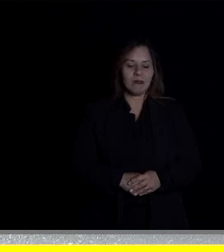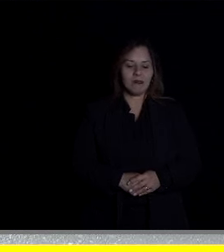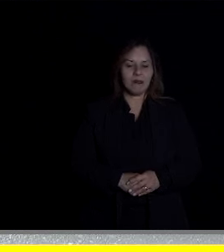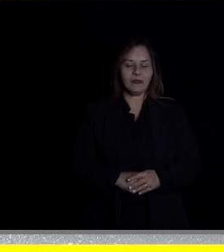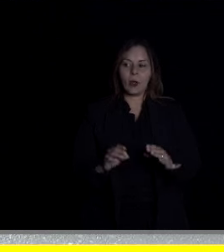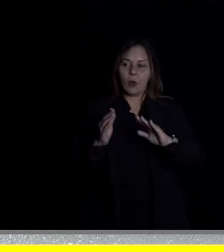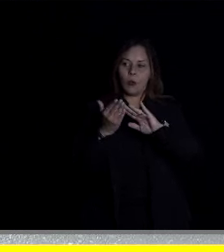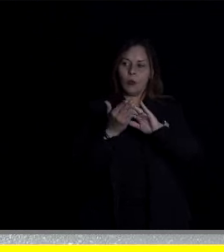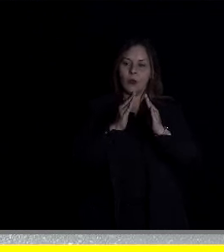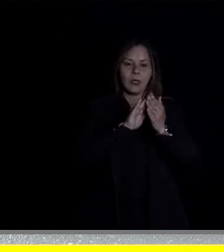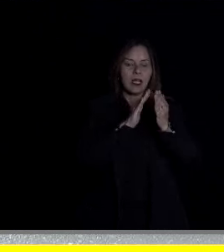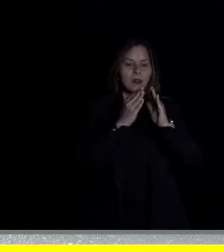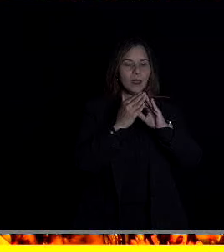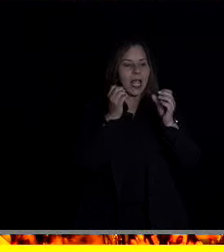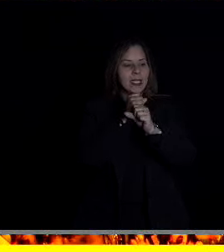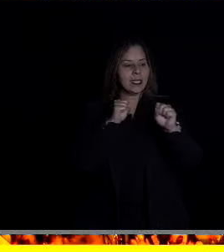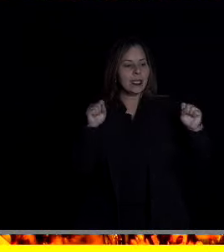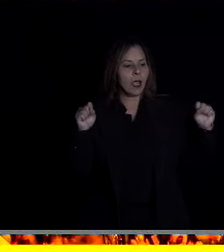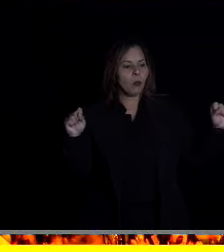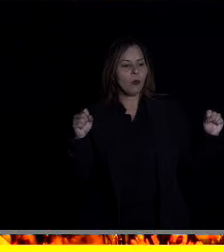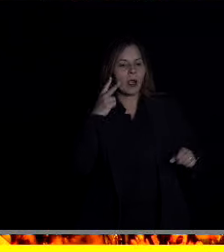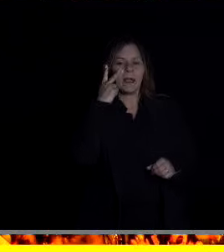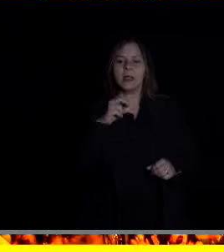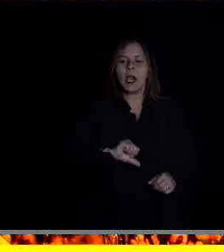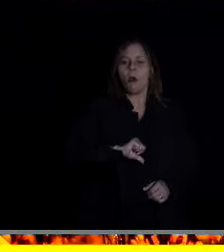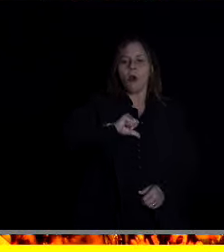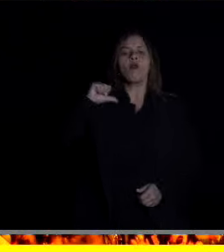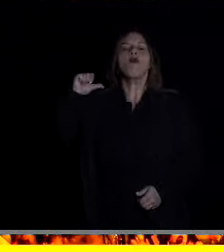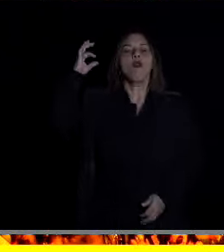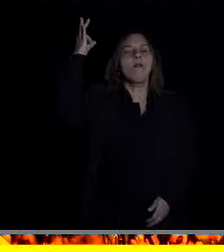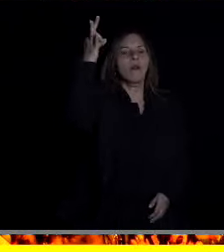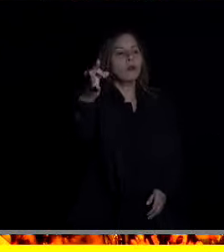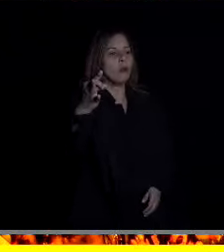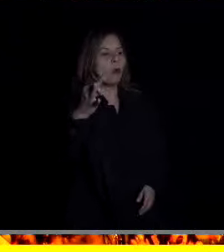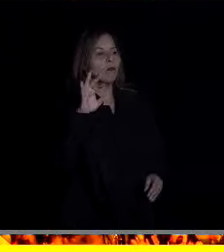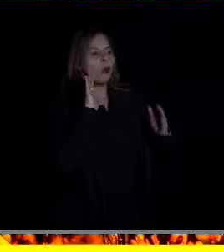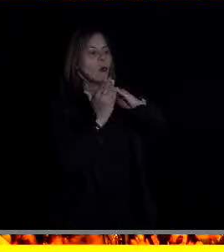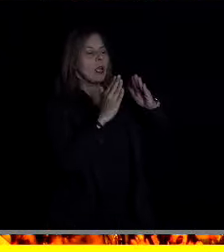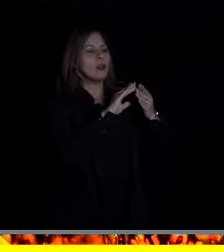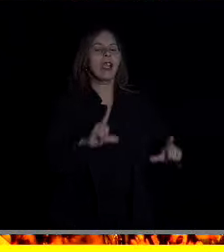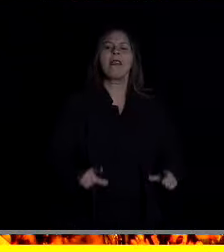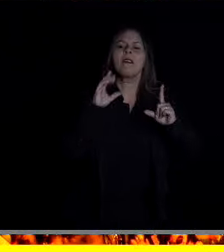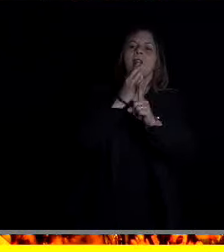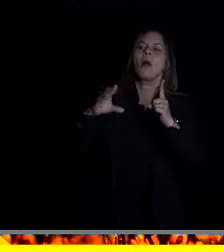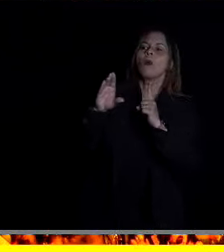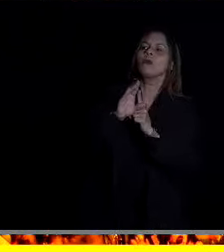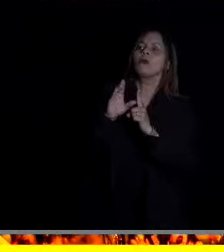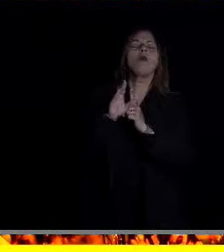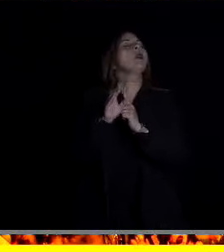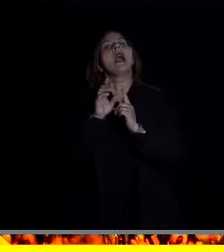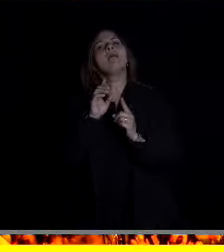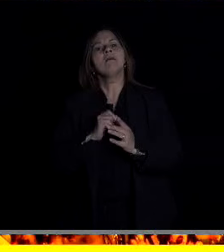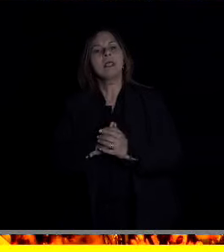Una ciudad segura que mira con orgullo al futuro es una sociedad que vive la cultura, el deporte y la sana